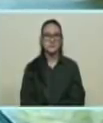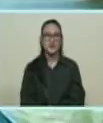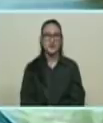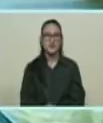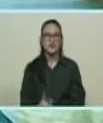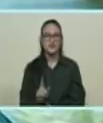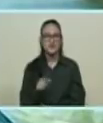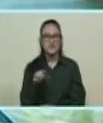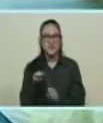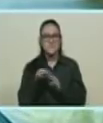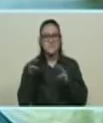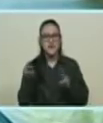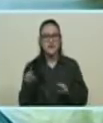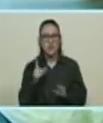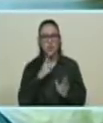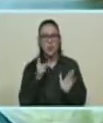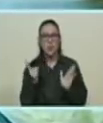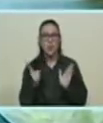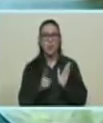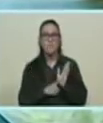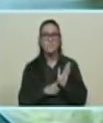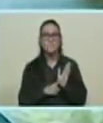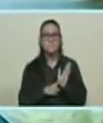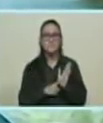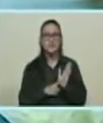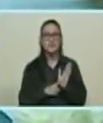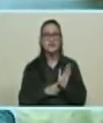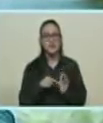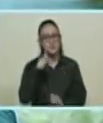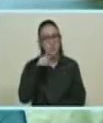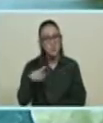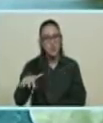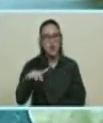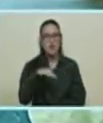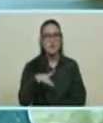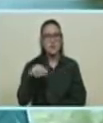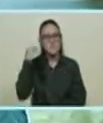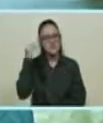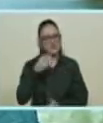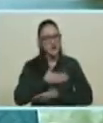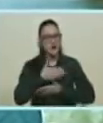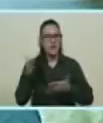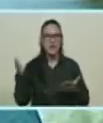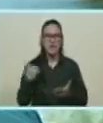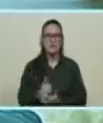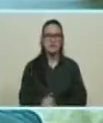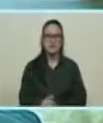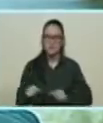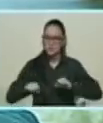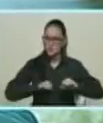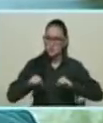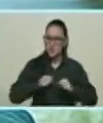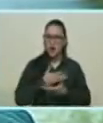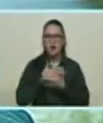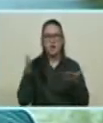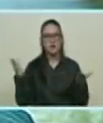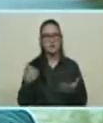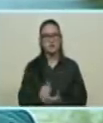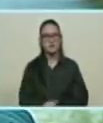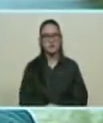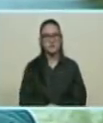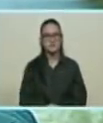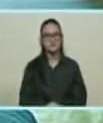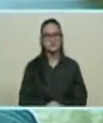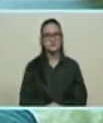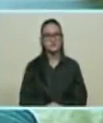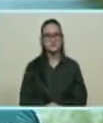construir un método para cumplirle y sobrecumplirle al pueblo, pensar en grande, actuar en grande